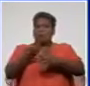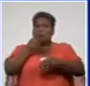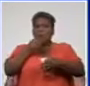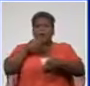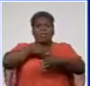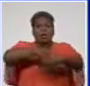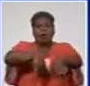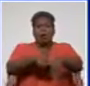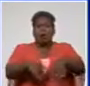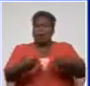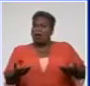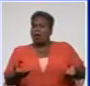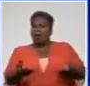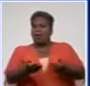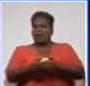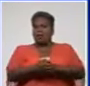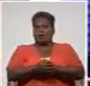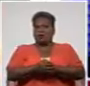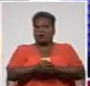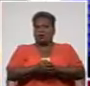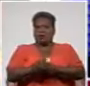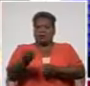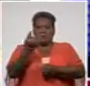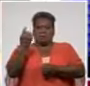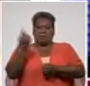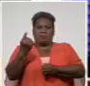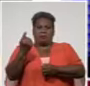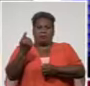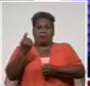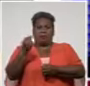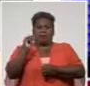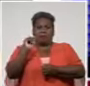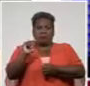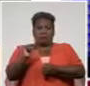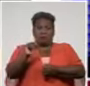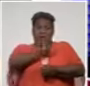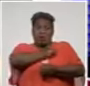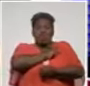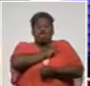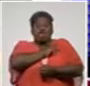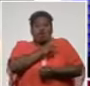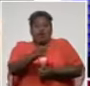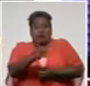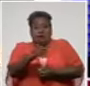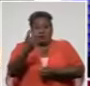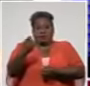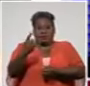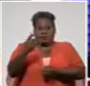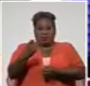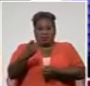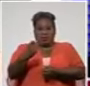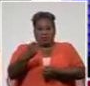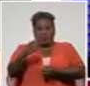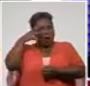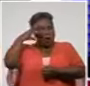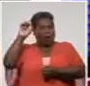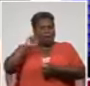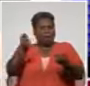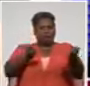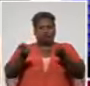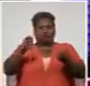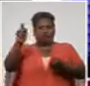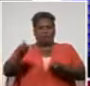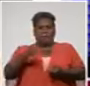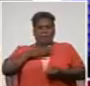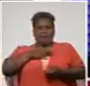ver, hay un llamado, un llamado que es la expresión de esa voluntad y de esa necesidad, más que de esa voluntad, de esa necesidad que la gente. No